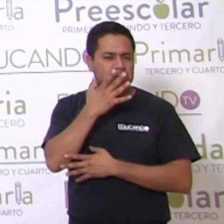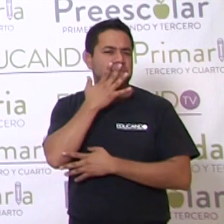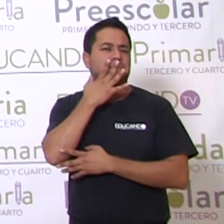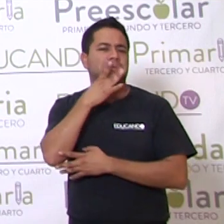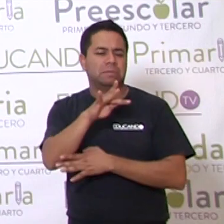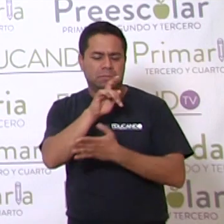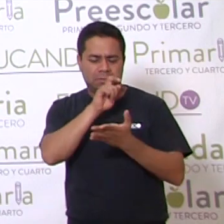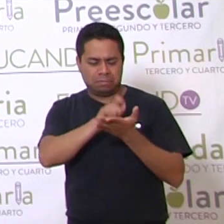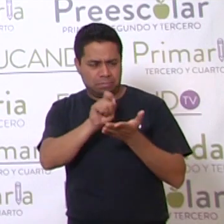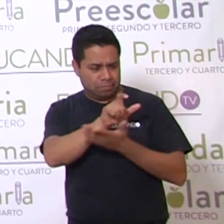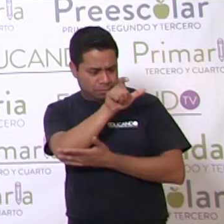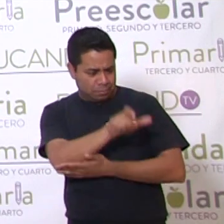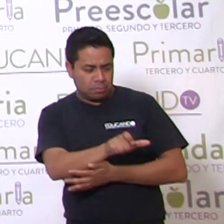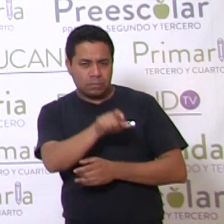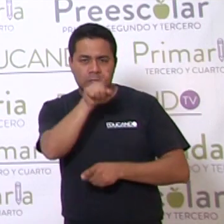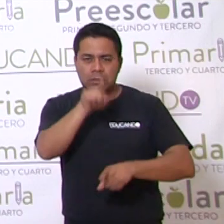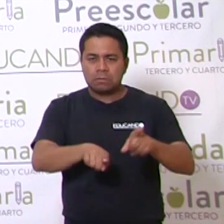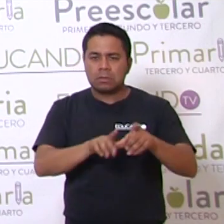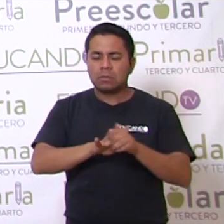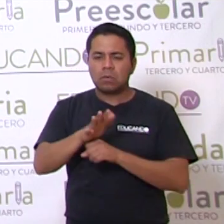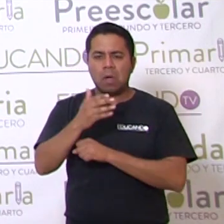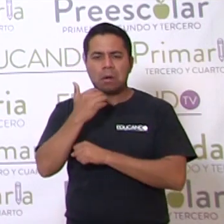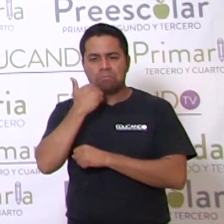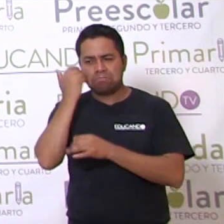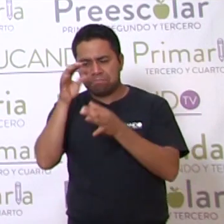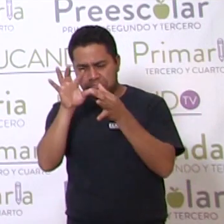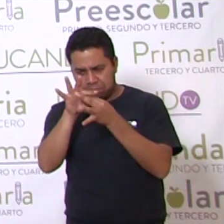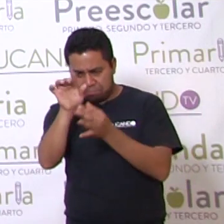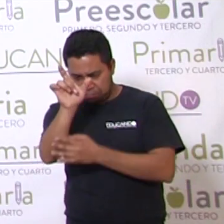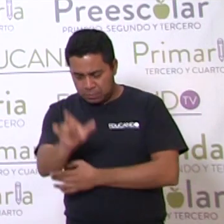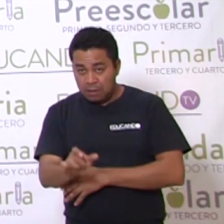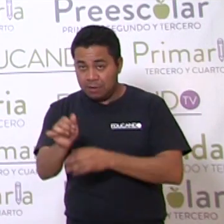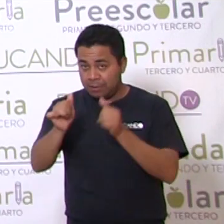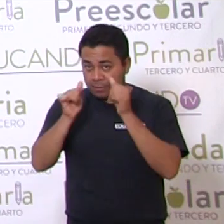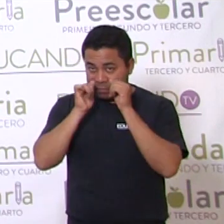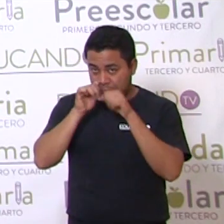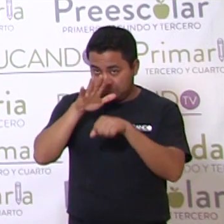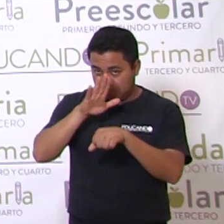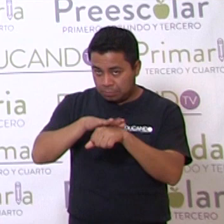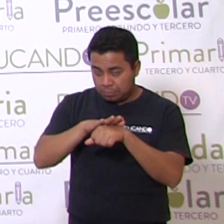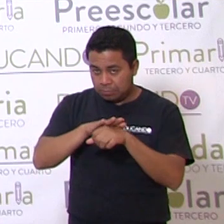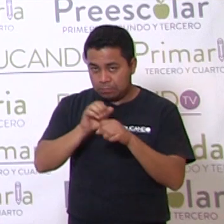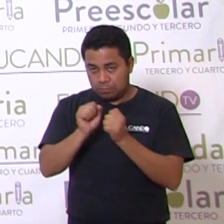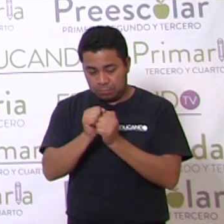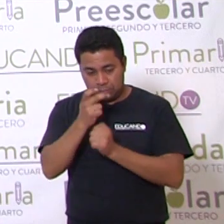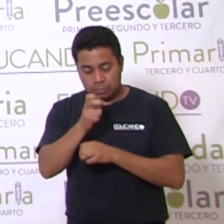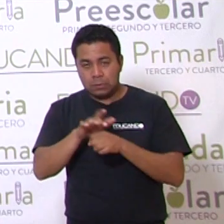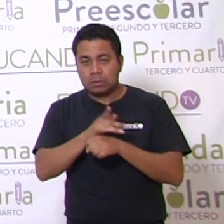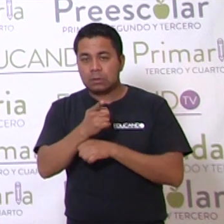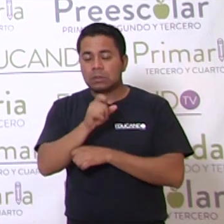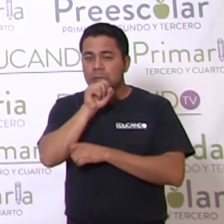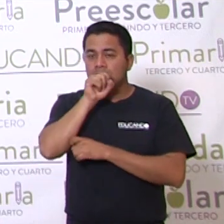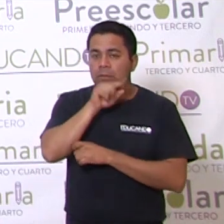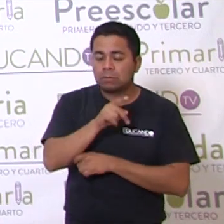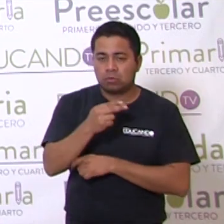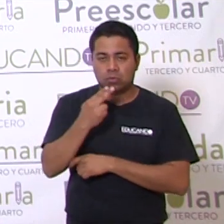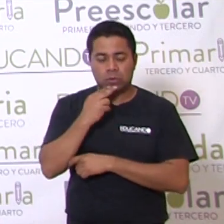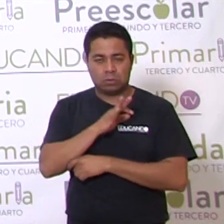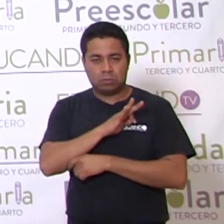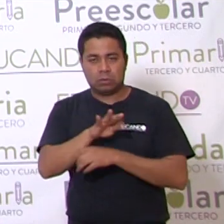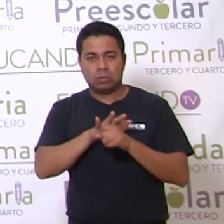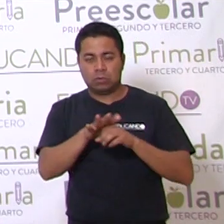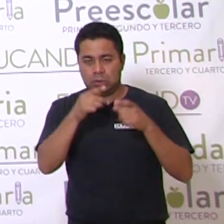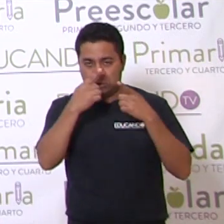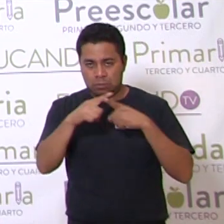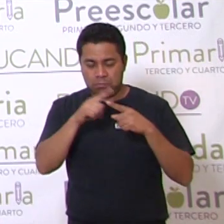sencilla, dependiendo de qué quieras describir. Mucha atención con esto porque también vas a poder utilizar estos tipos